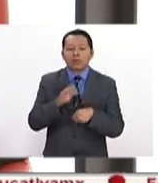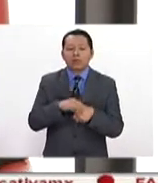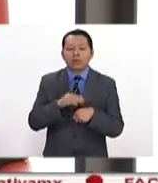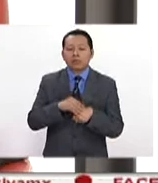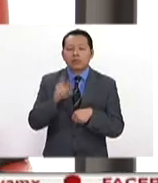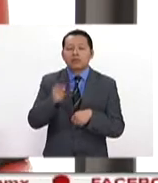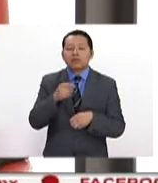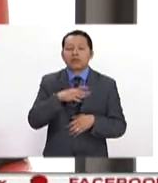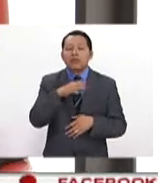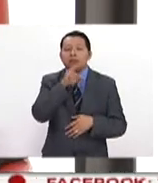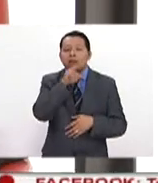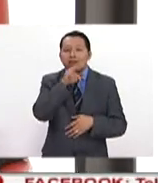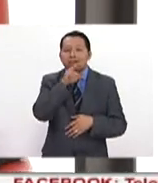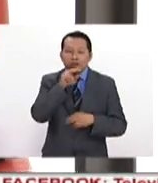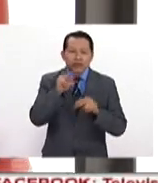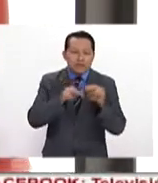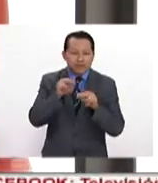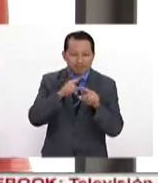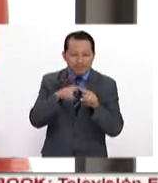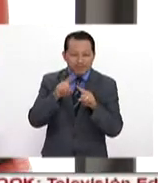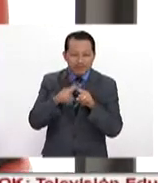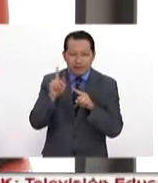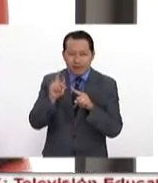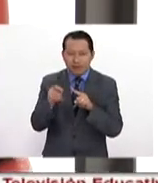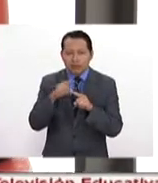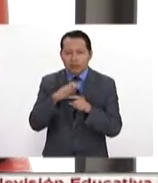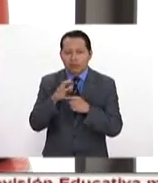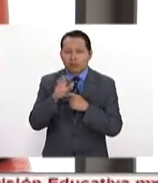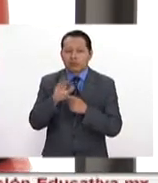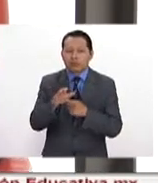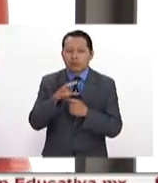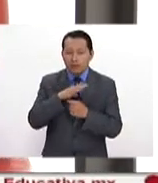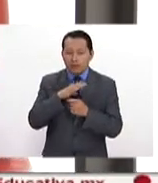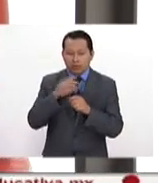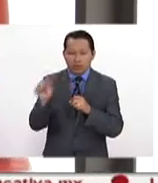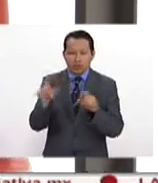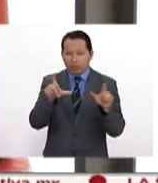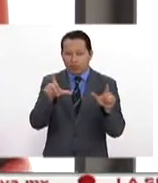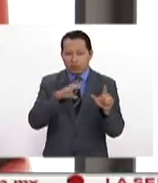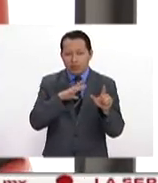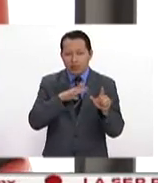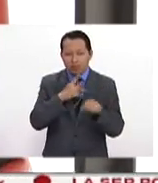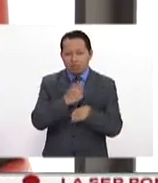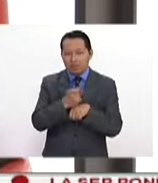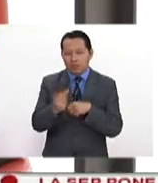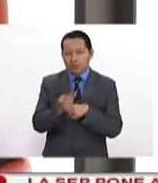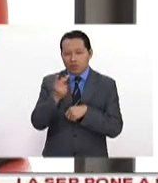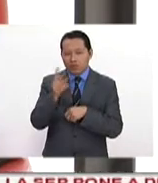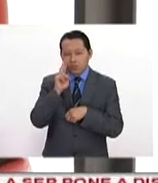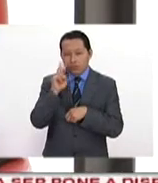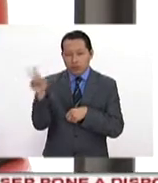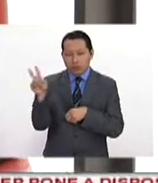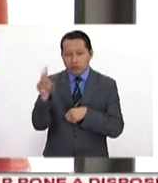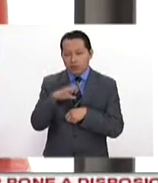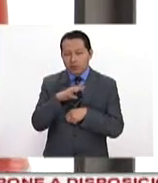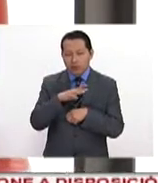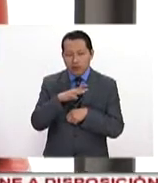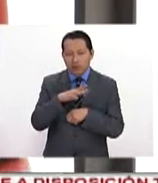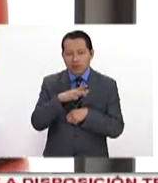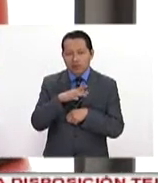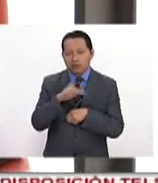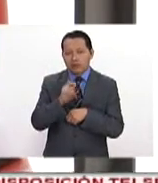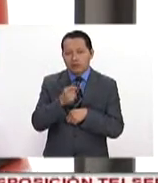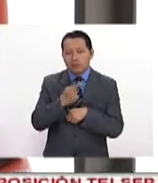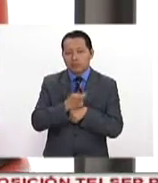niveles de preocupación. Les muestro la serie que tenemos de la primera pregunta que van a ver en un pie, en la